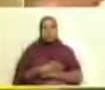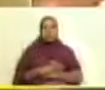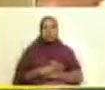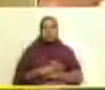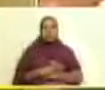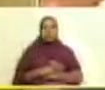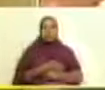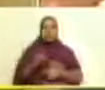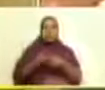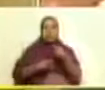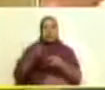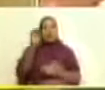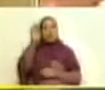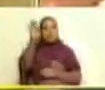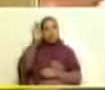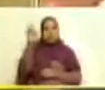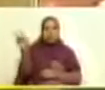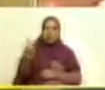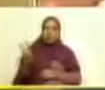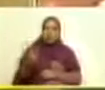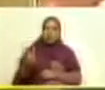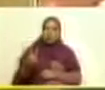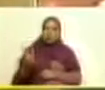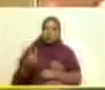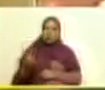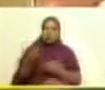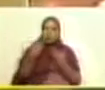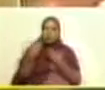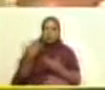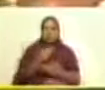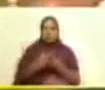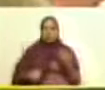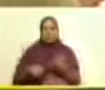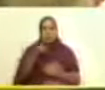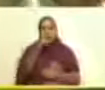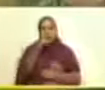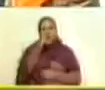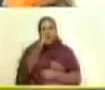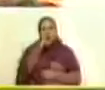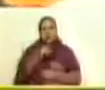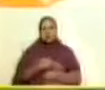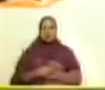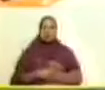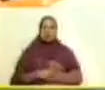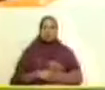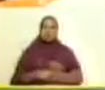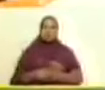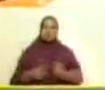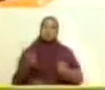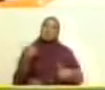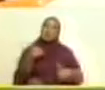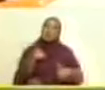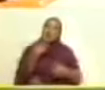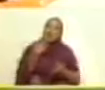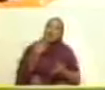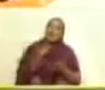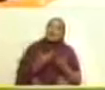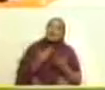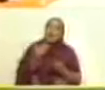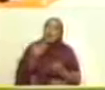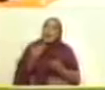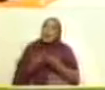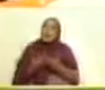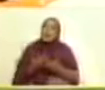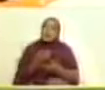vamos a construir el futuro de Venezuela. Adelante, querido presidente. Bueno, ¿qué puedo decirles yo? Gracias por tanta